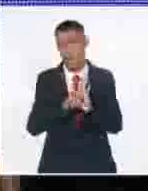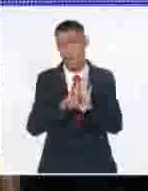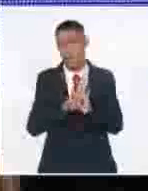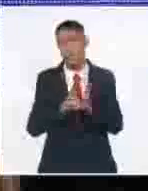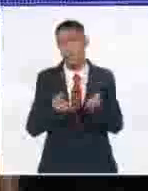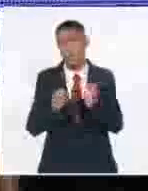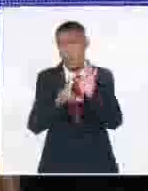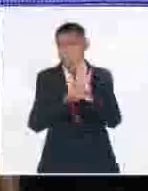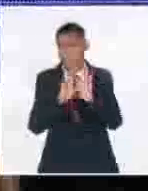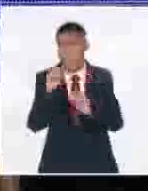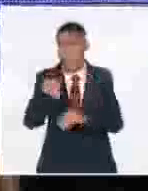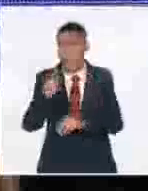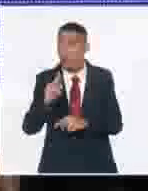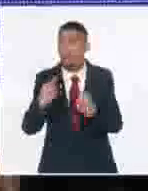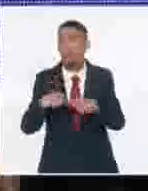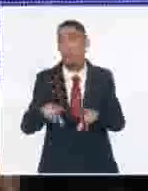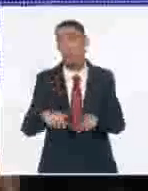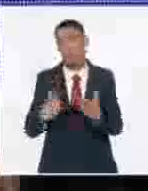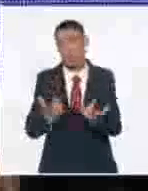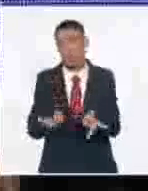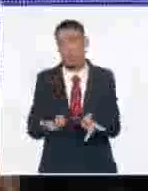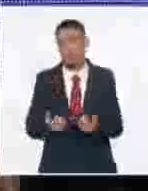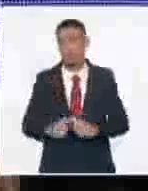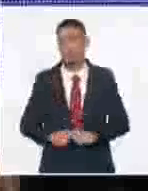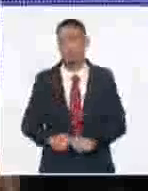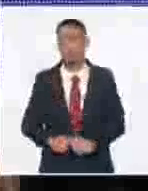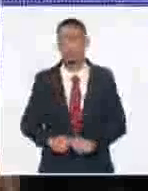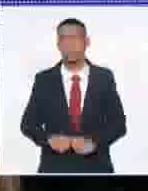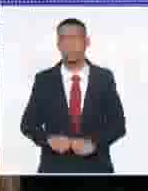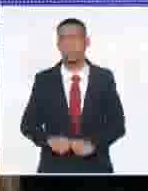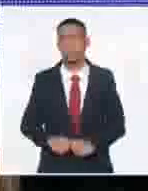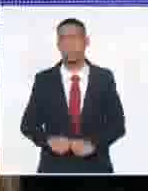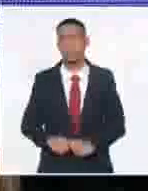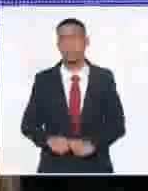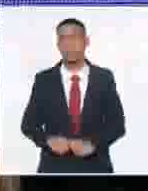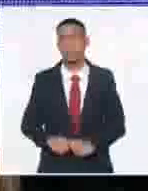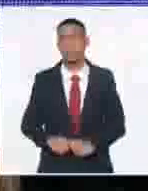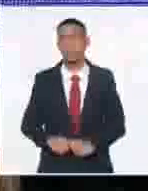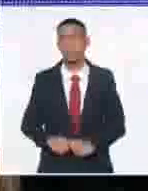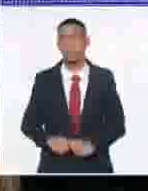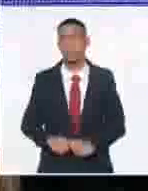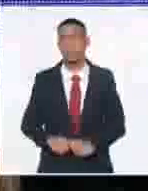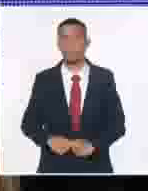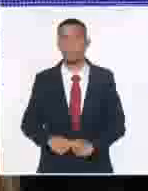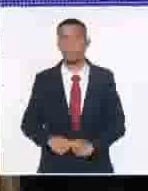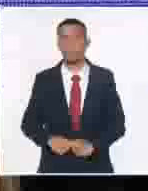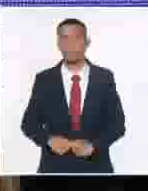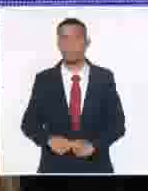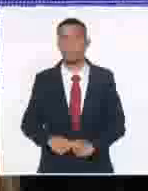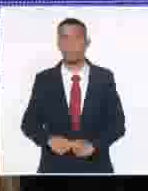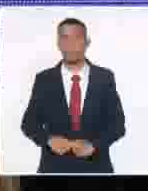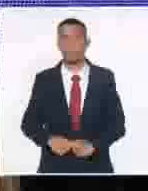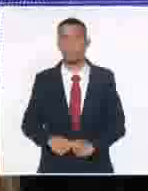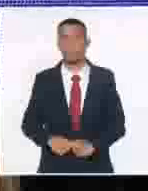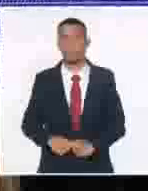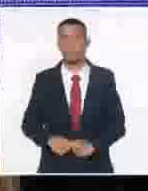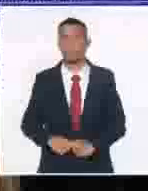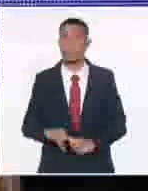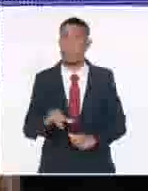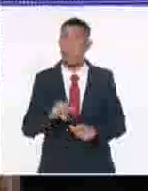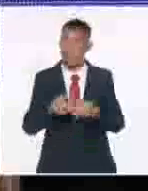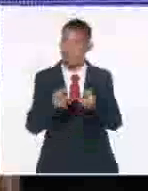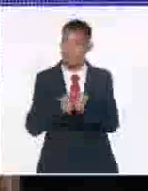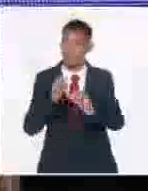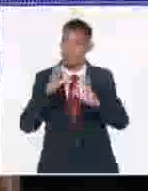derivan también del incumplimiento de sus responsabilidades por parte del Consejo de